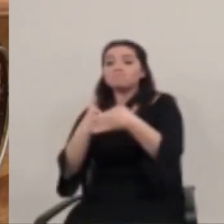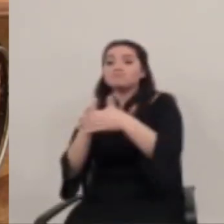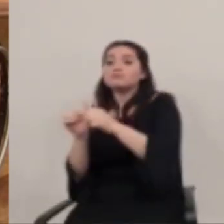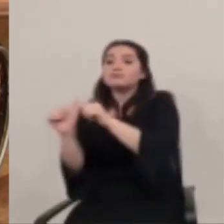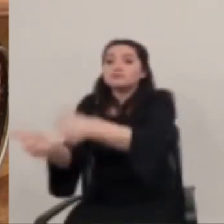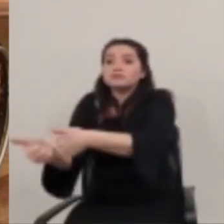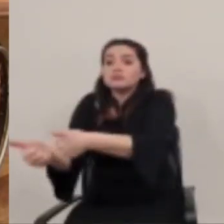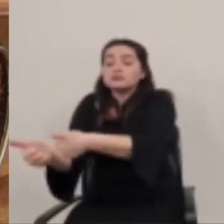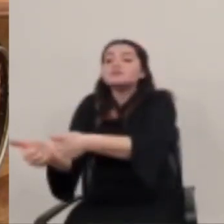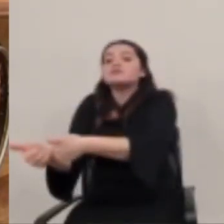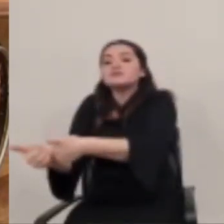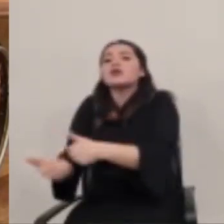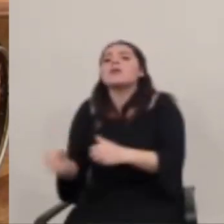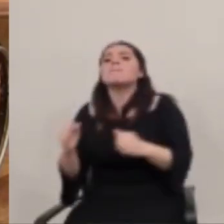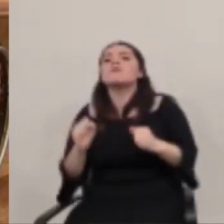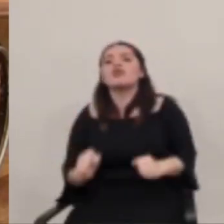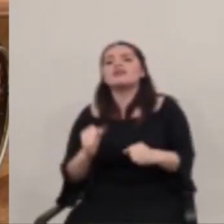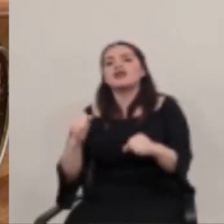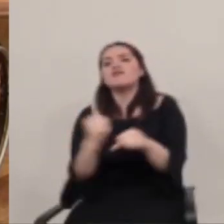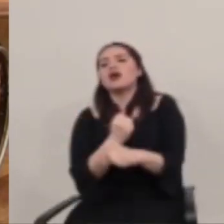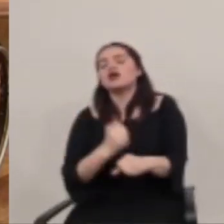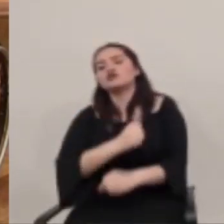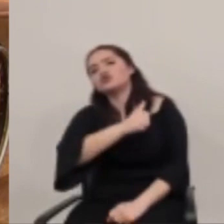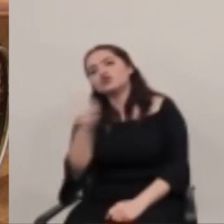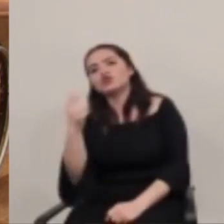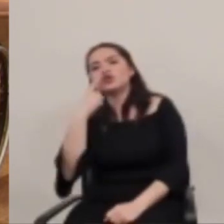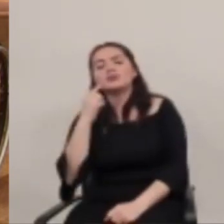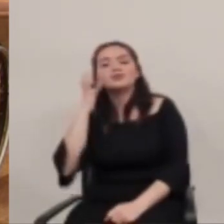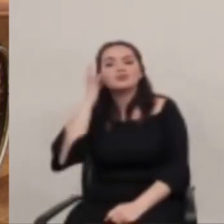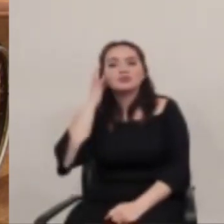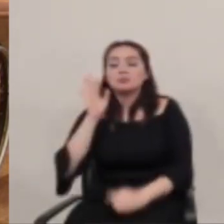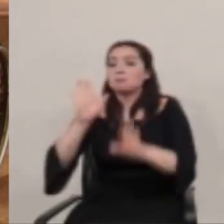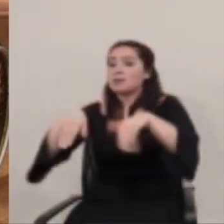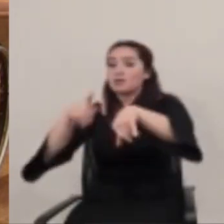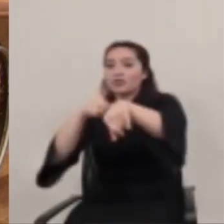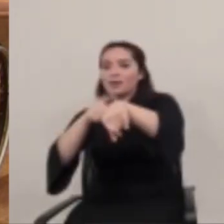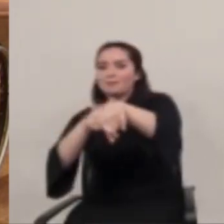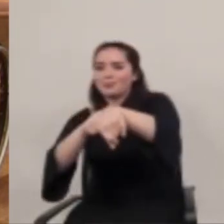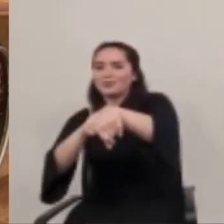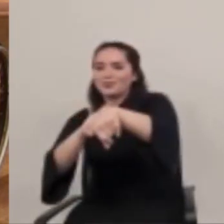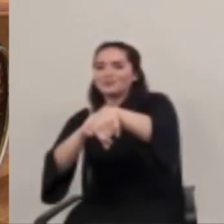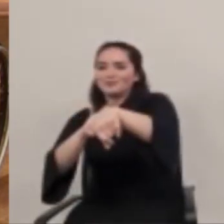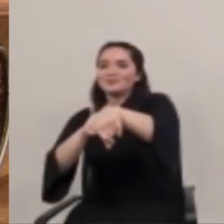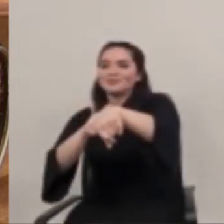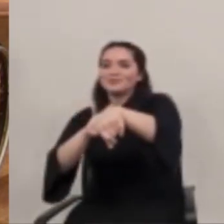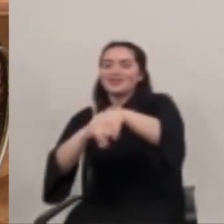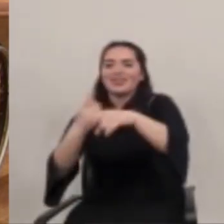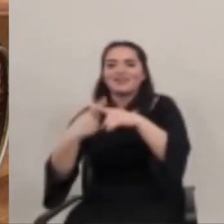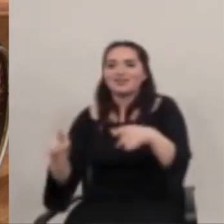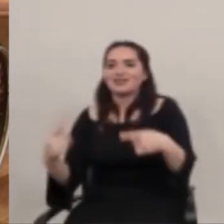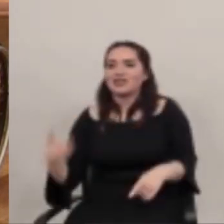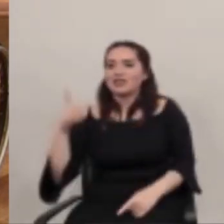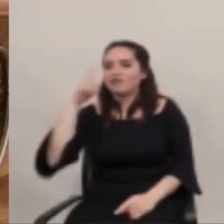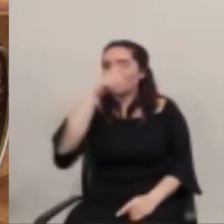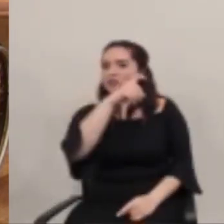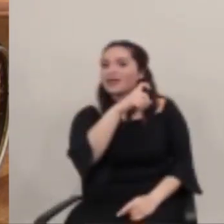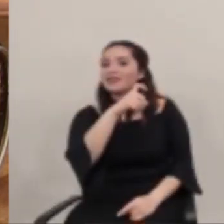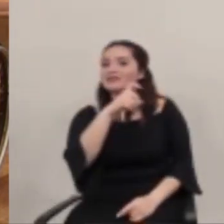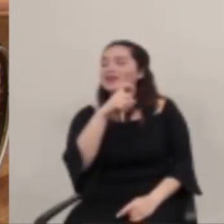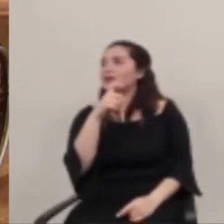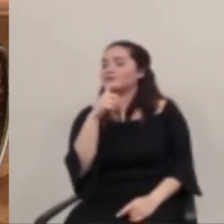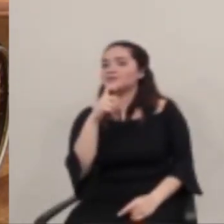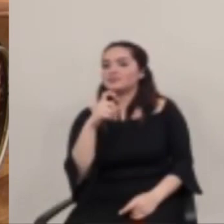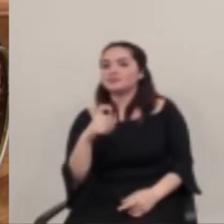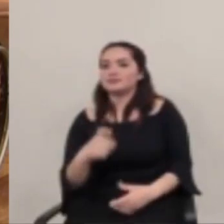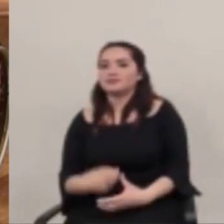es poder trabajar con todos y todas al mismo tiempo, con las diferentes dificultades que tiene cada unidad. Pero ese es como